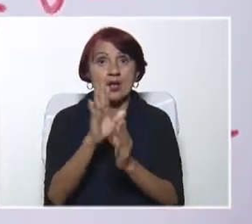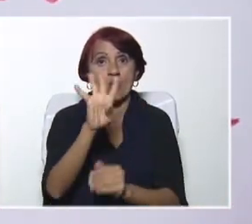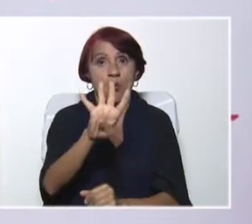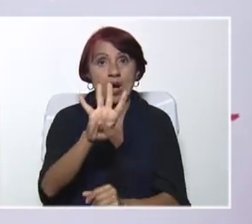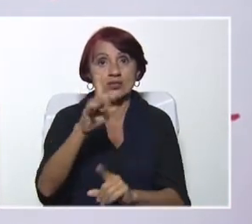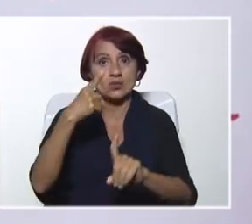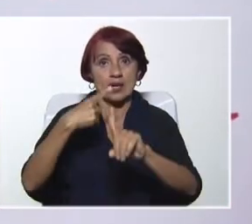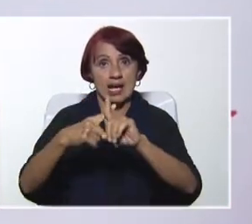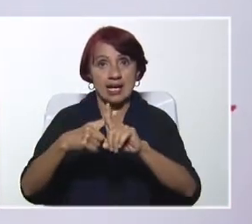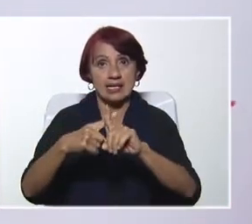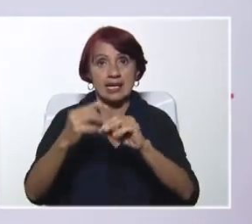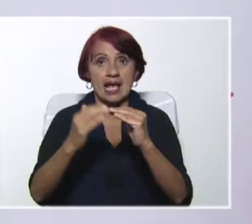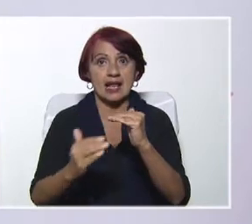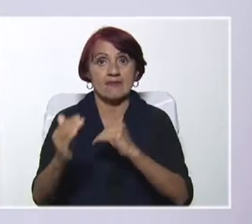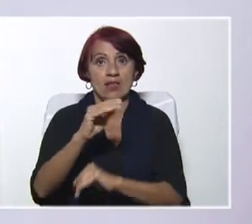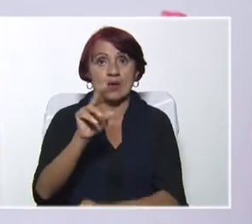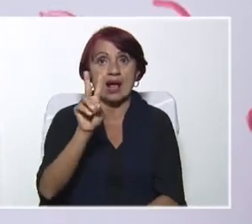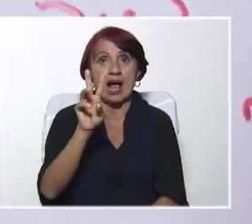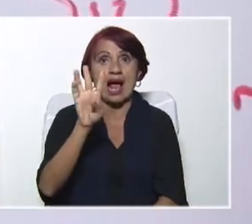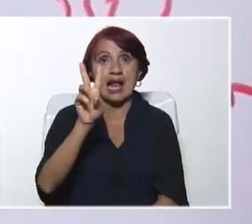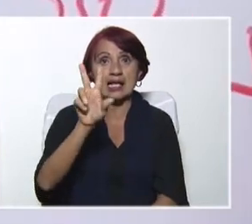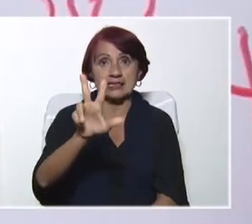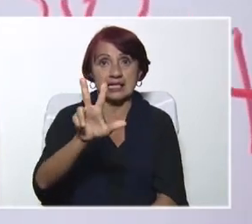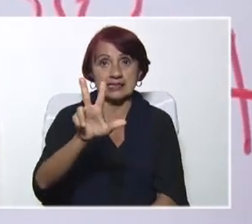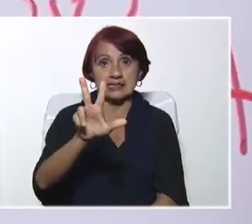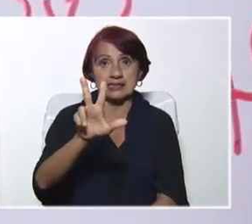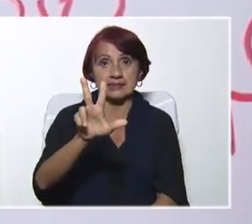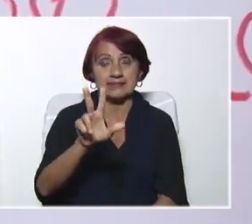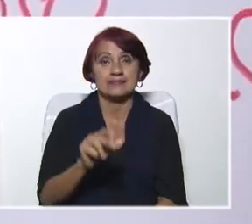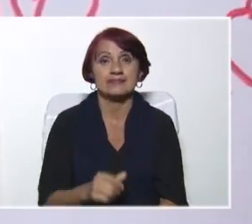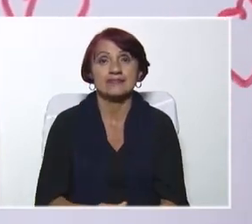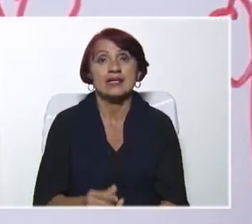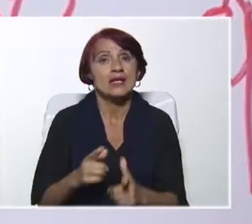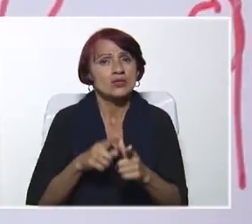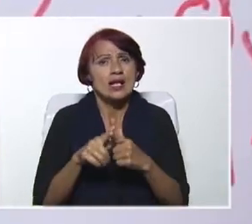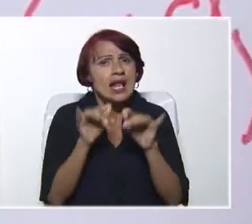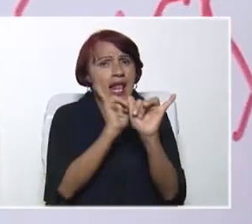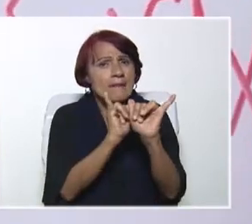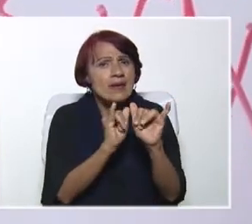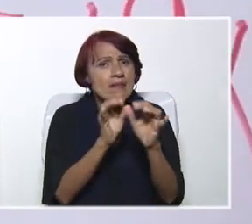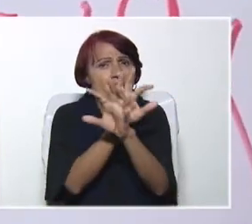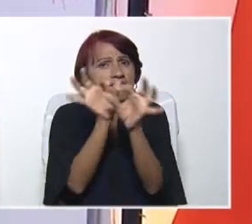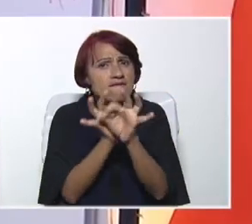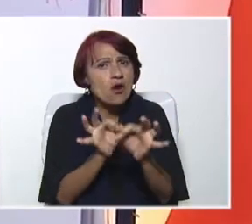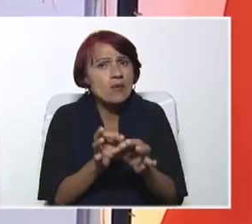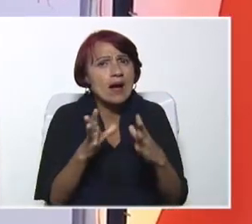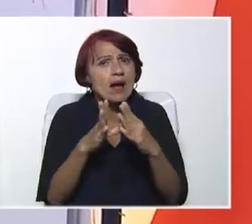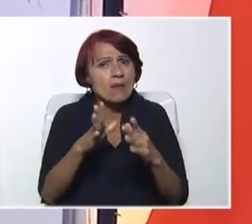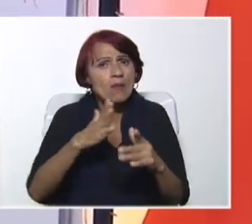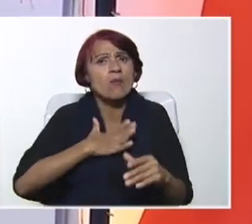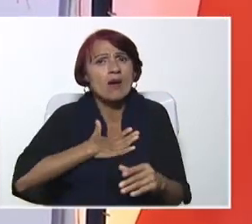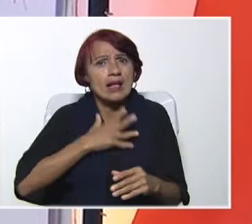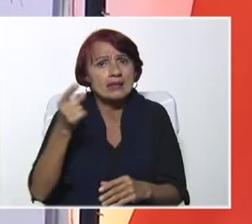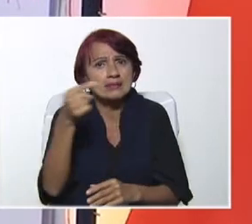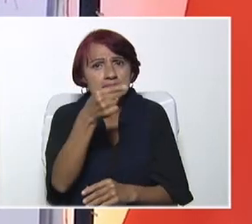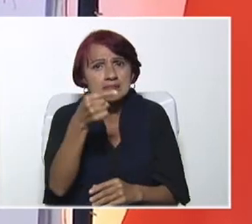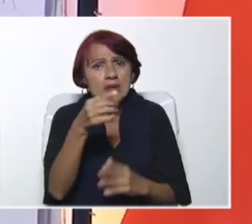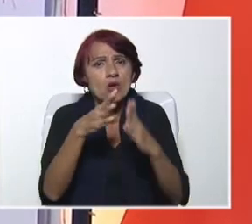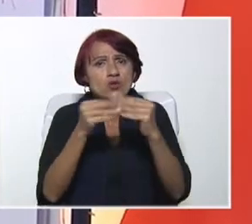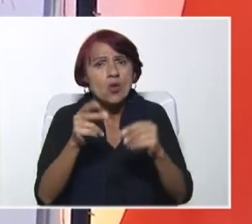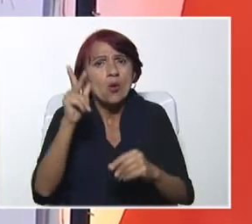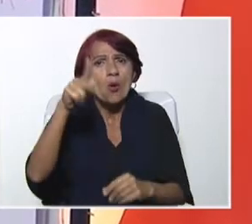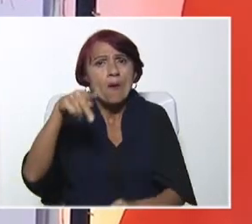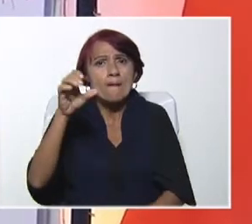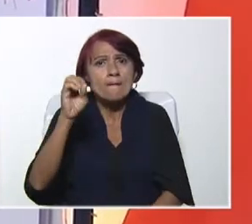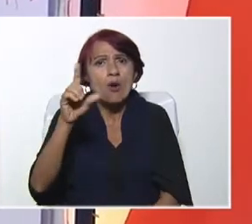4x al cubo. Muy bien. De la misma forma, podemos restar un polinomio, pero en este